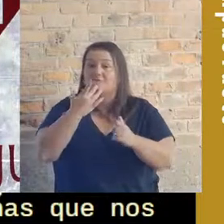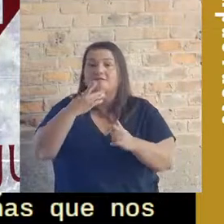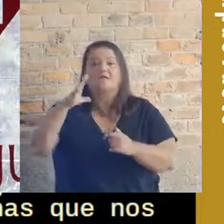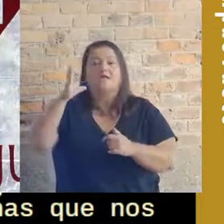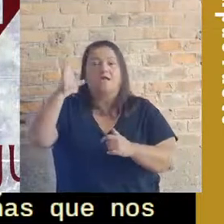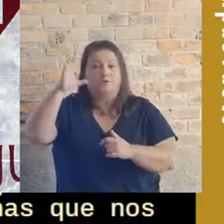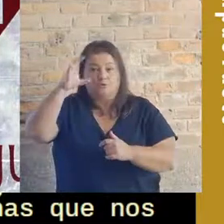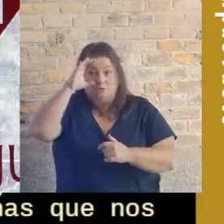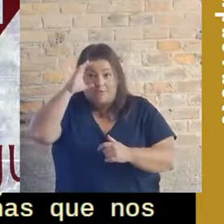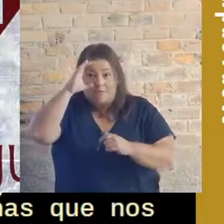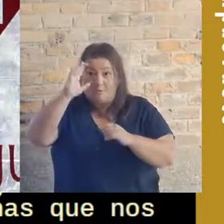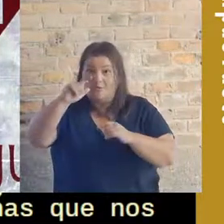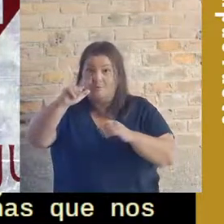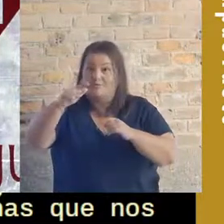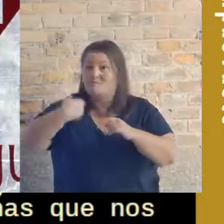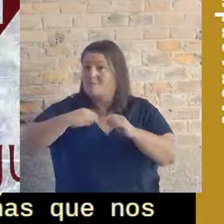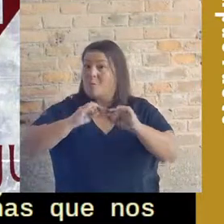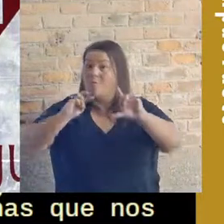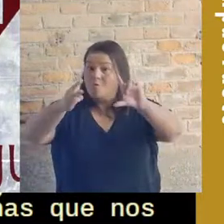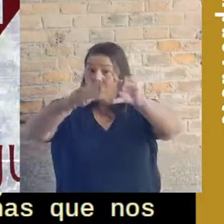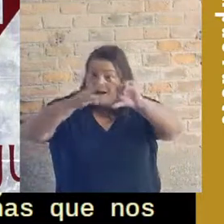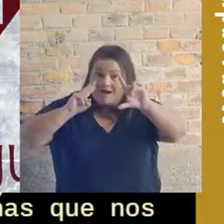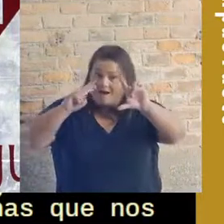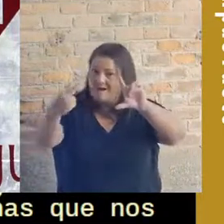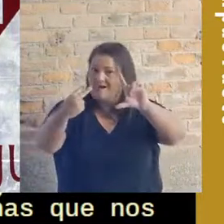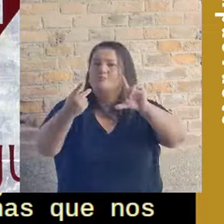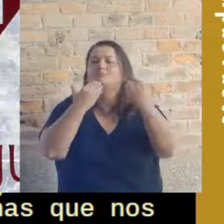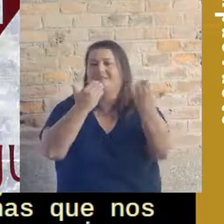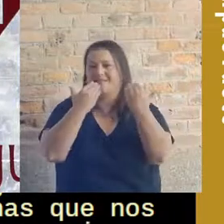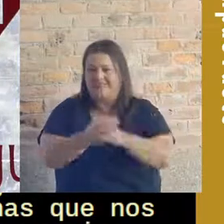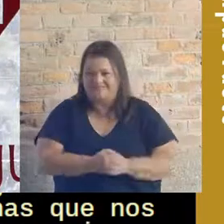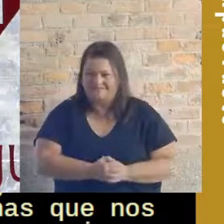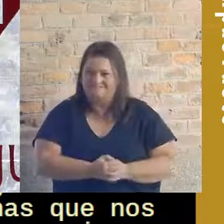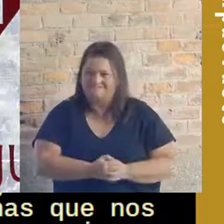escuchando detrás de de la pantalla Muchísimas